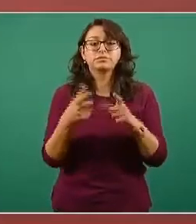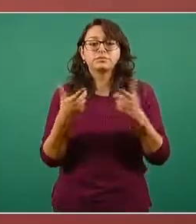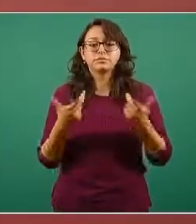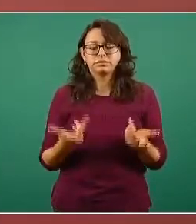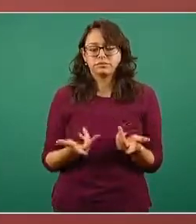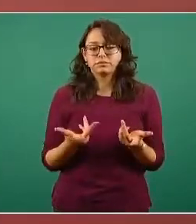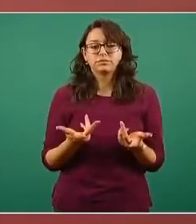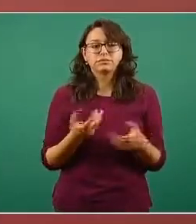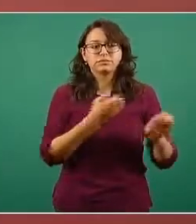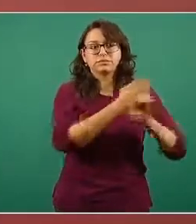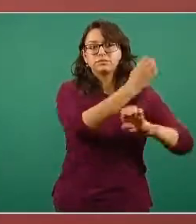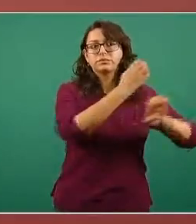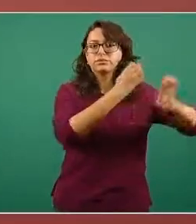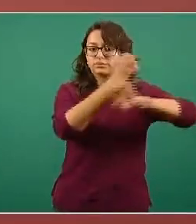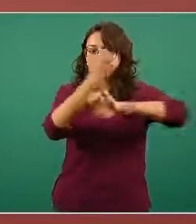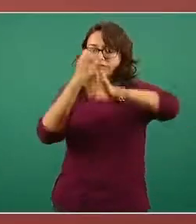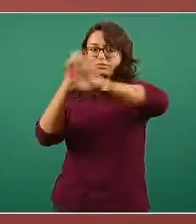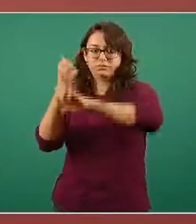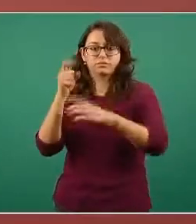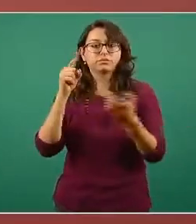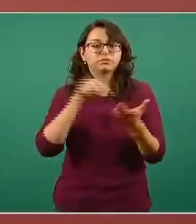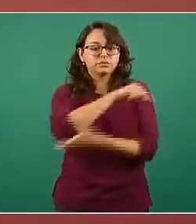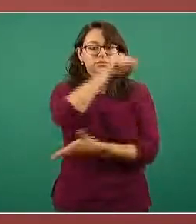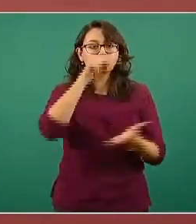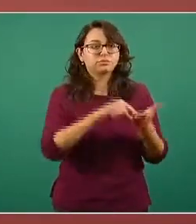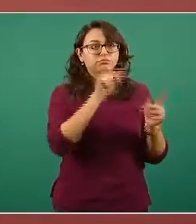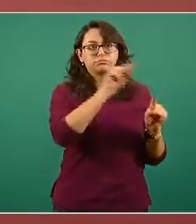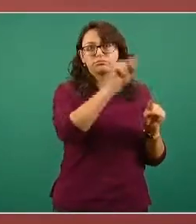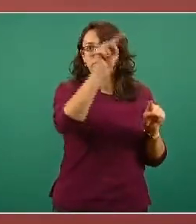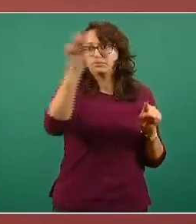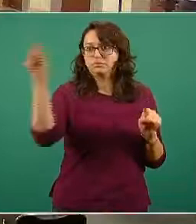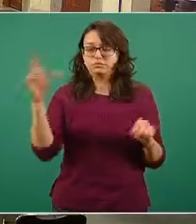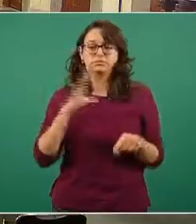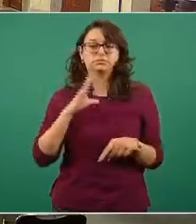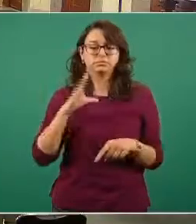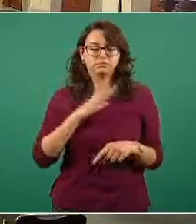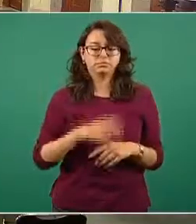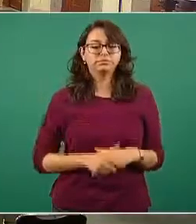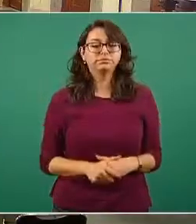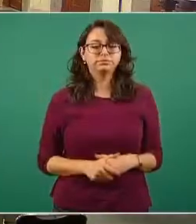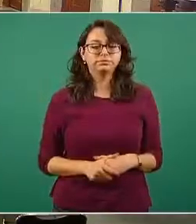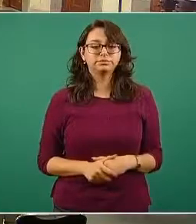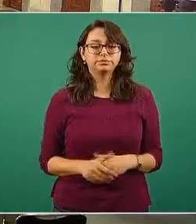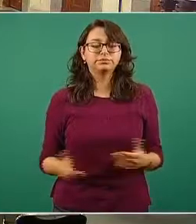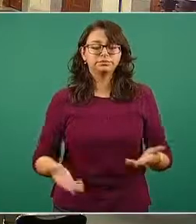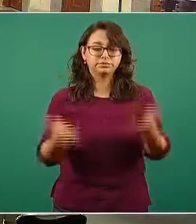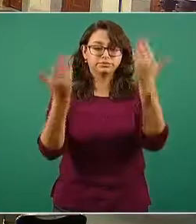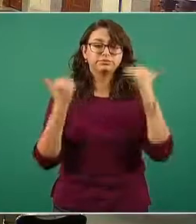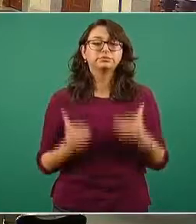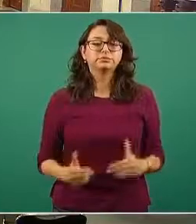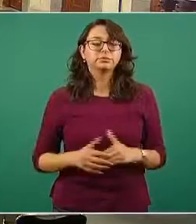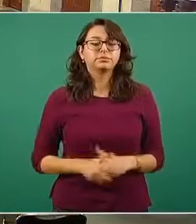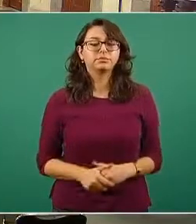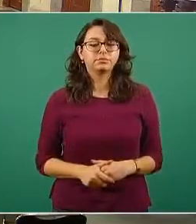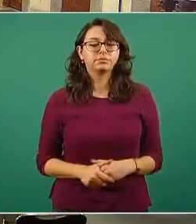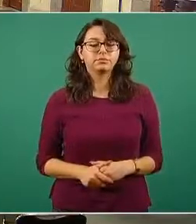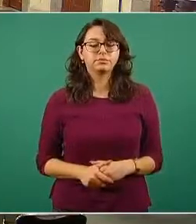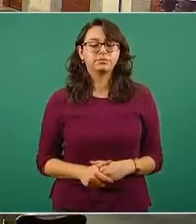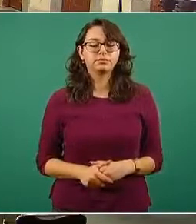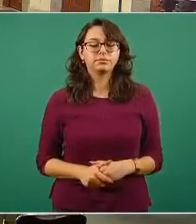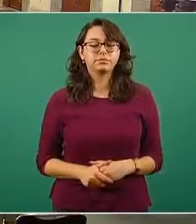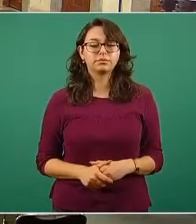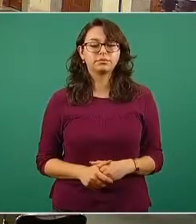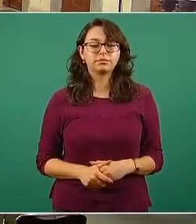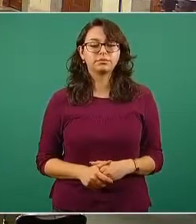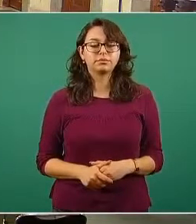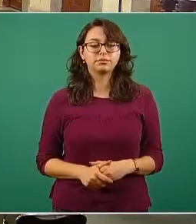los estados en que ha ocurrido esto. La siguiente, por favor. Aquí tenemos también el